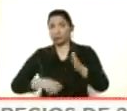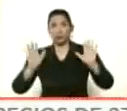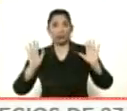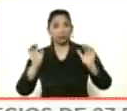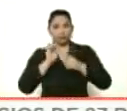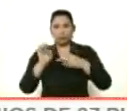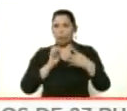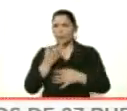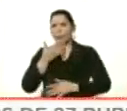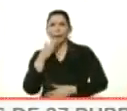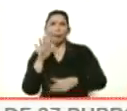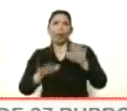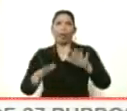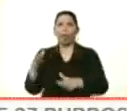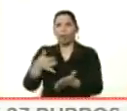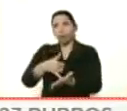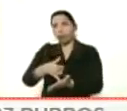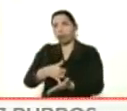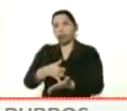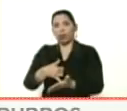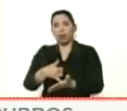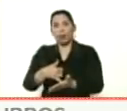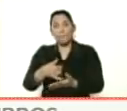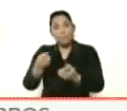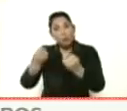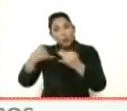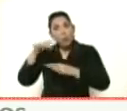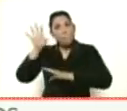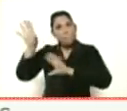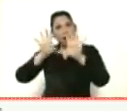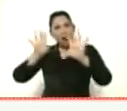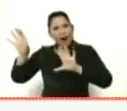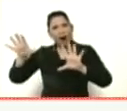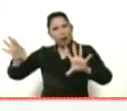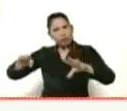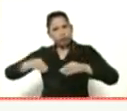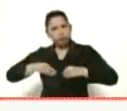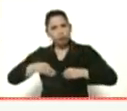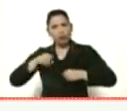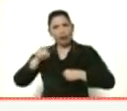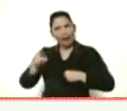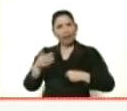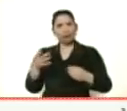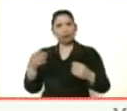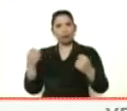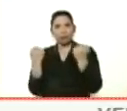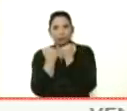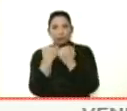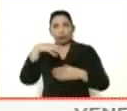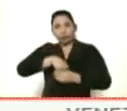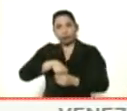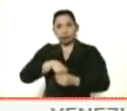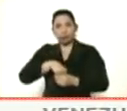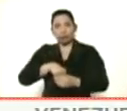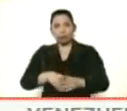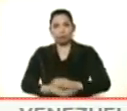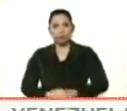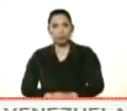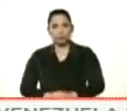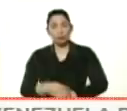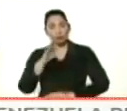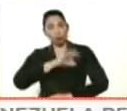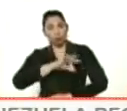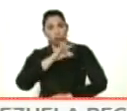elementos graduales ni escalonados. Muchos países asumieron ese tipo de confinamiento, ese tipo de distanciamiento